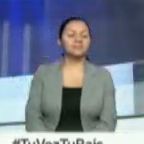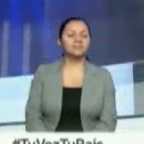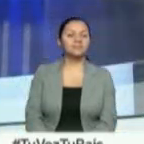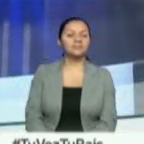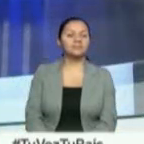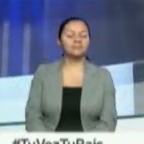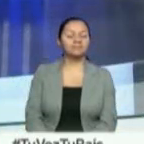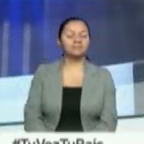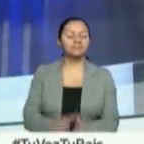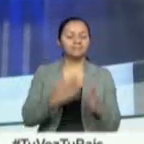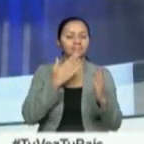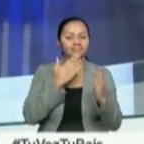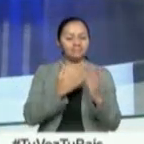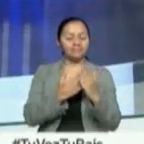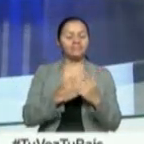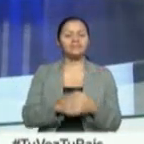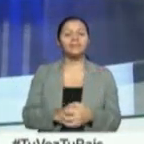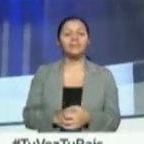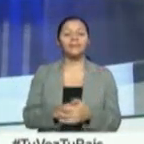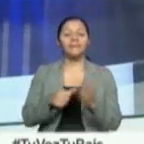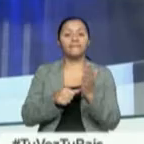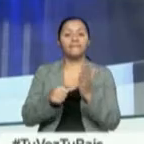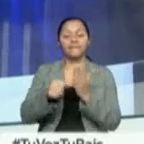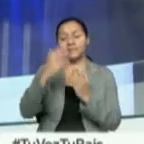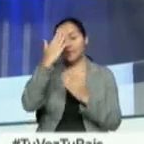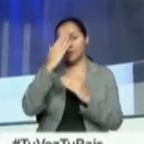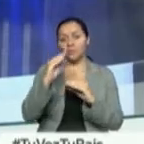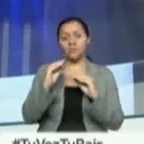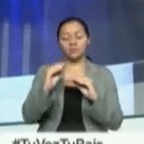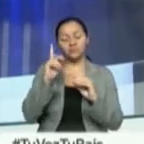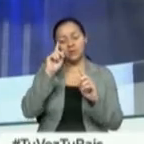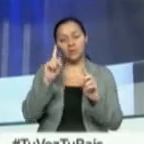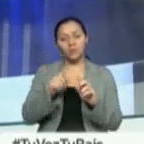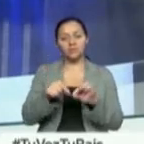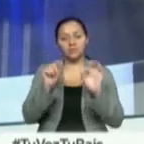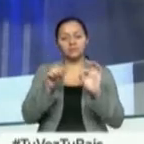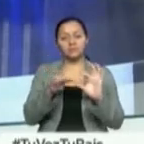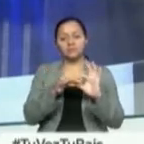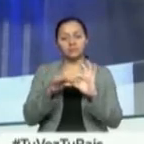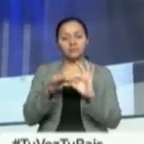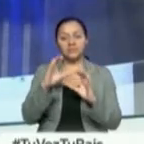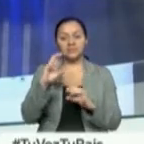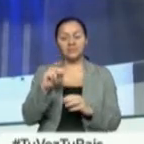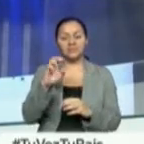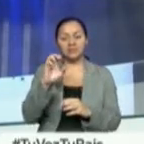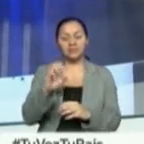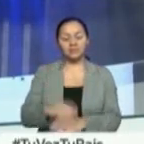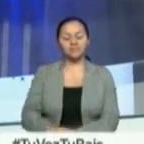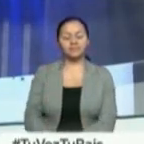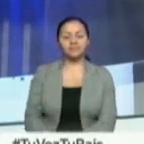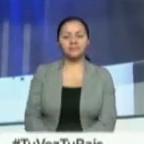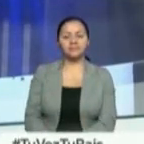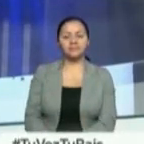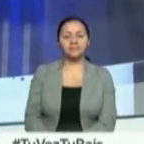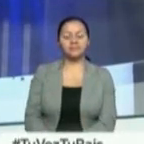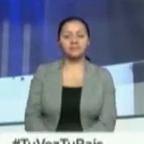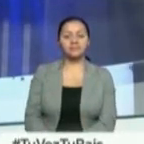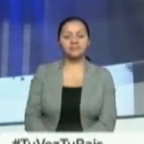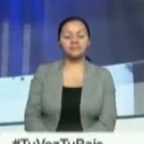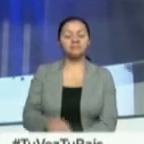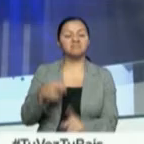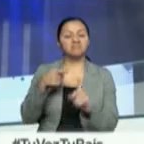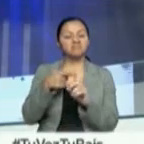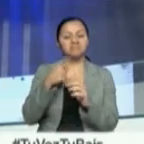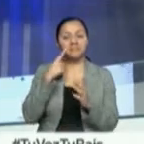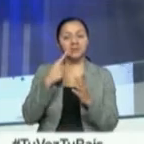muchas gracias vector ministerio de educación firmó convenio de cooperación interinstitucional con el consejo nacional electoral su